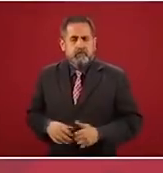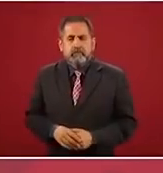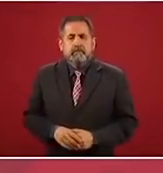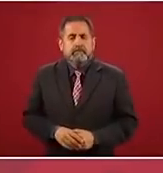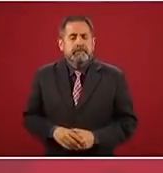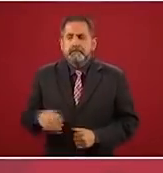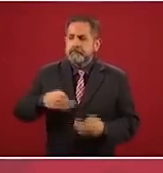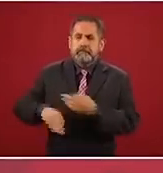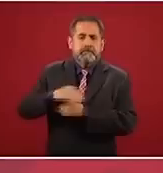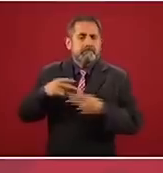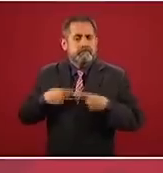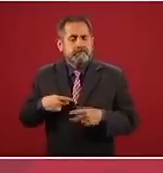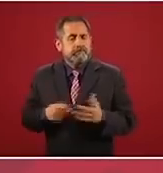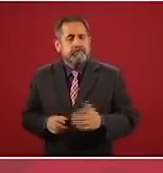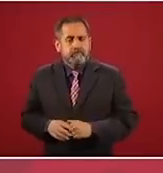podamos